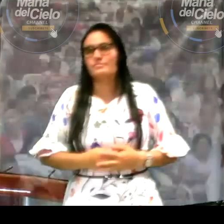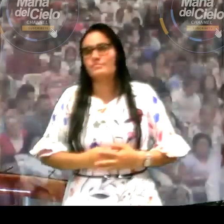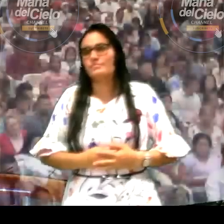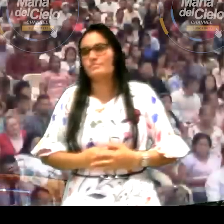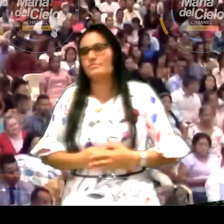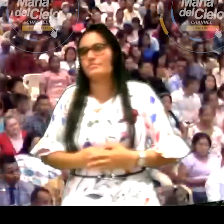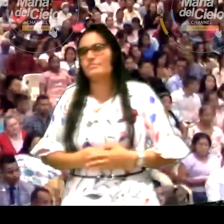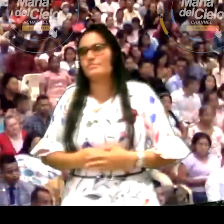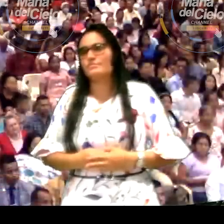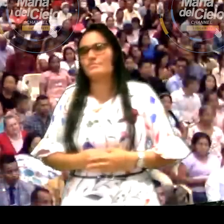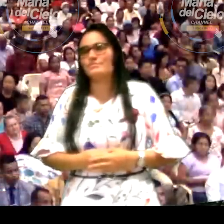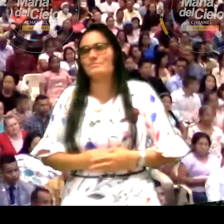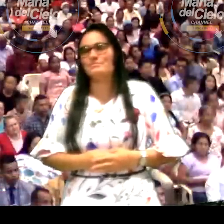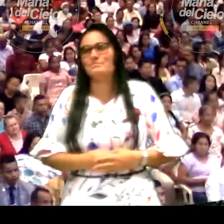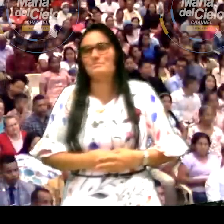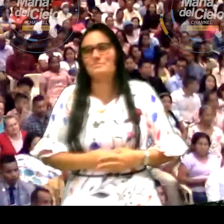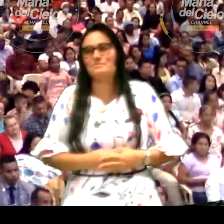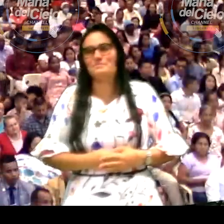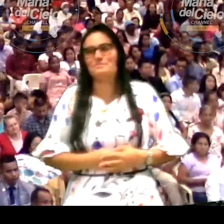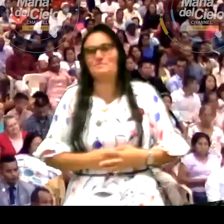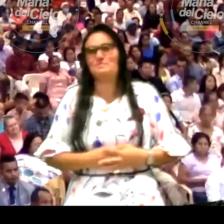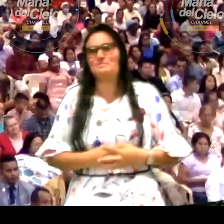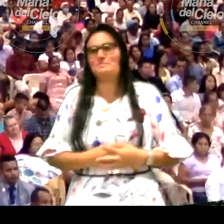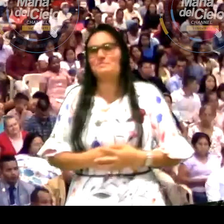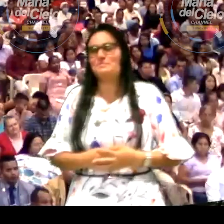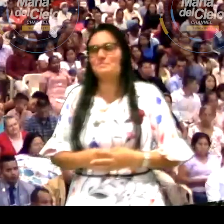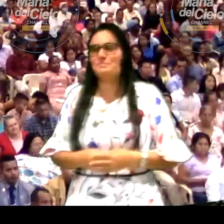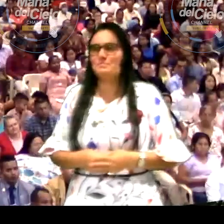una señora va